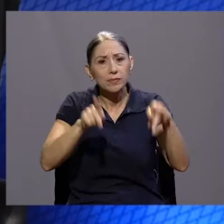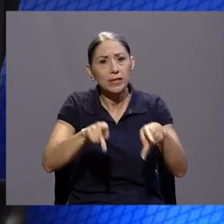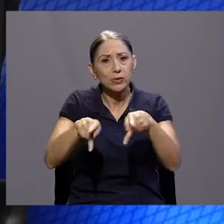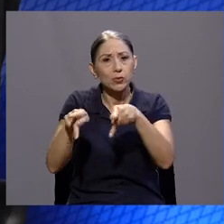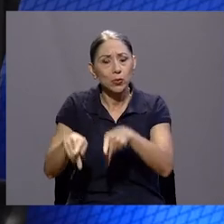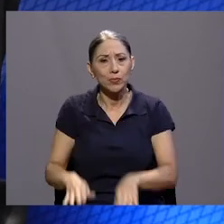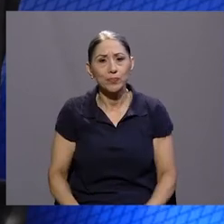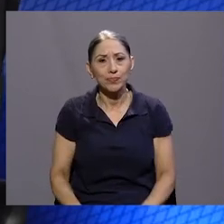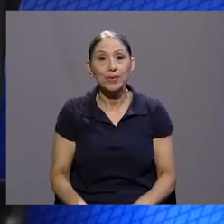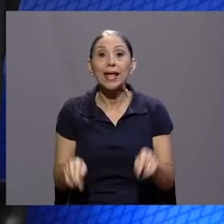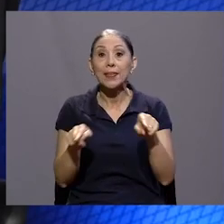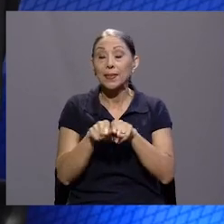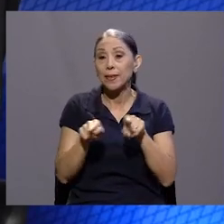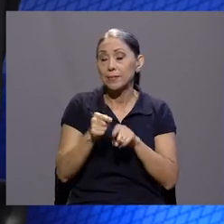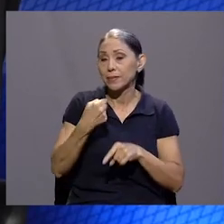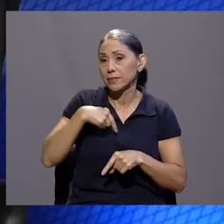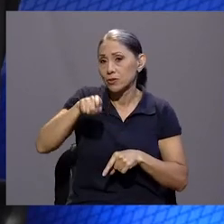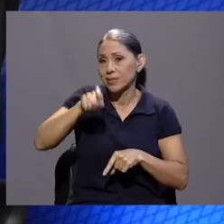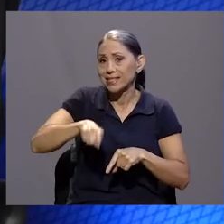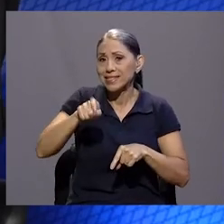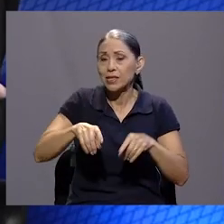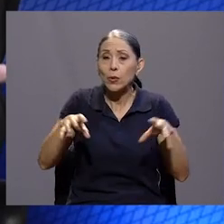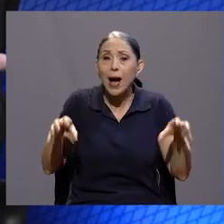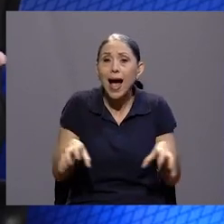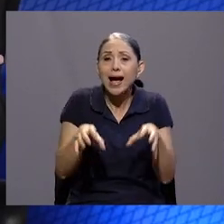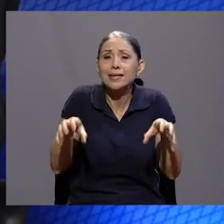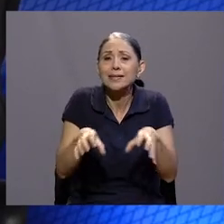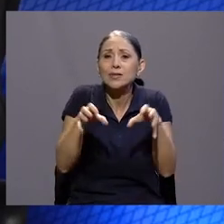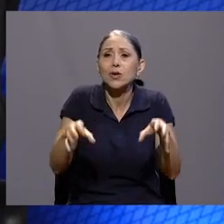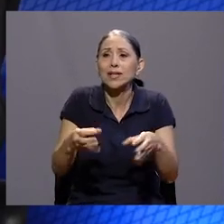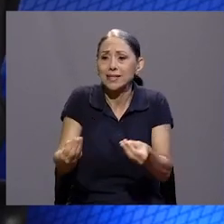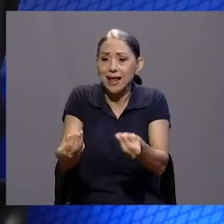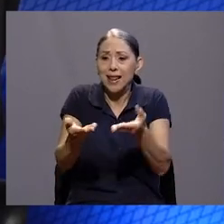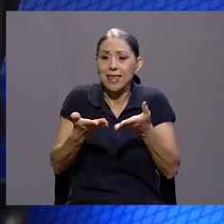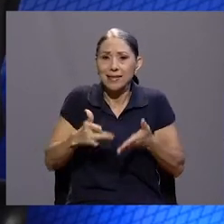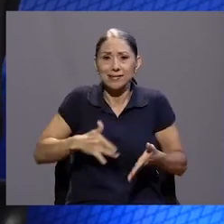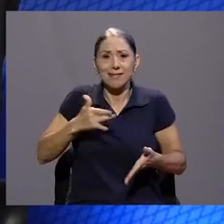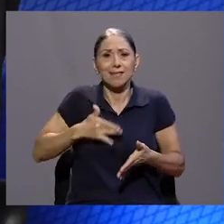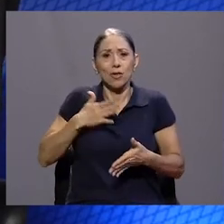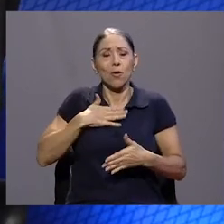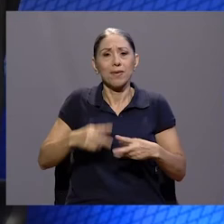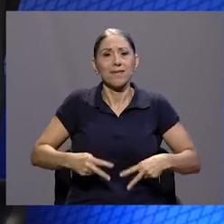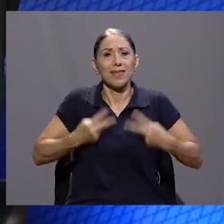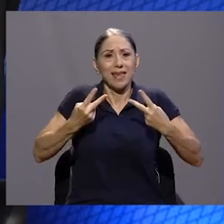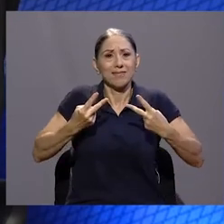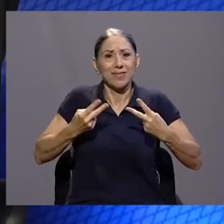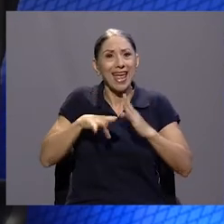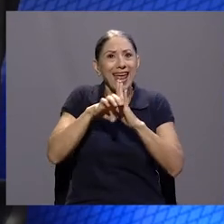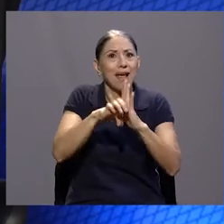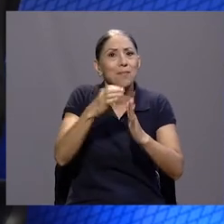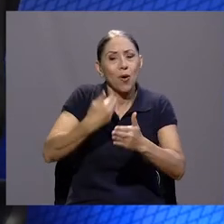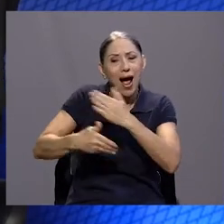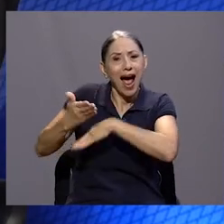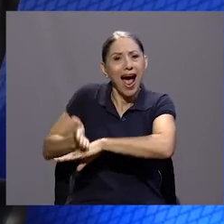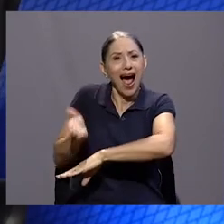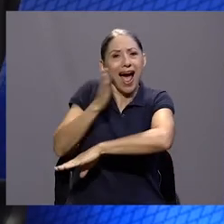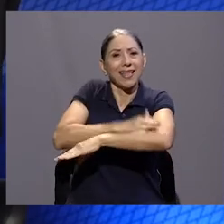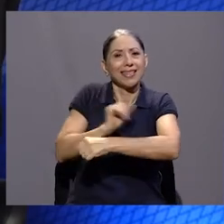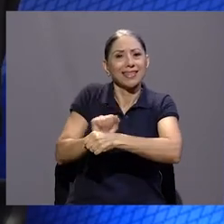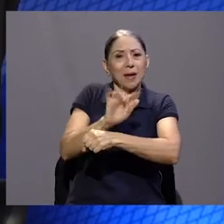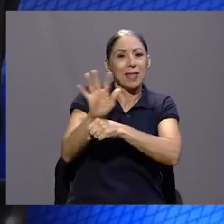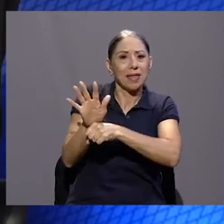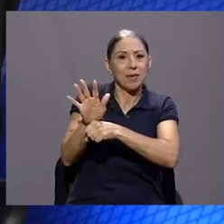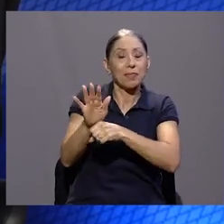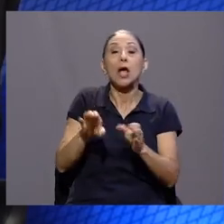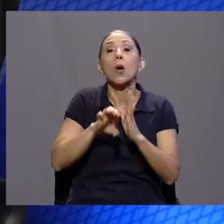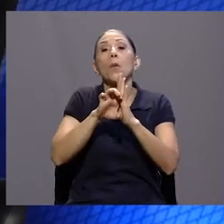acciones que le den sentido a mi vida casi antes yo de la pandemia si yo pudiera hacerme la pregunta que haría si mañana mágicamente